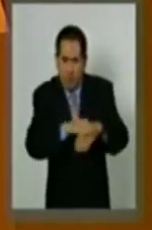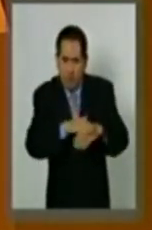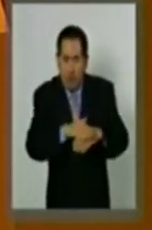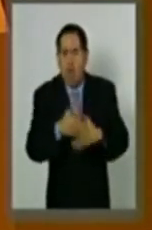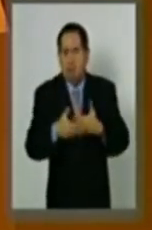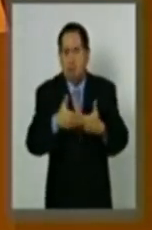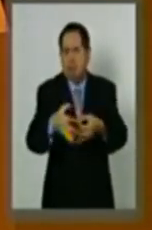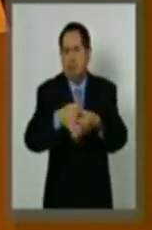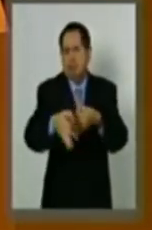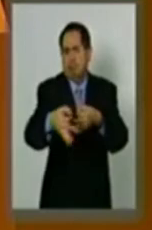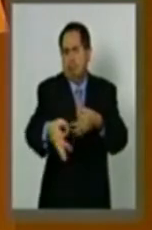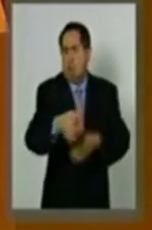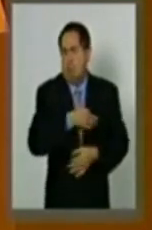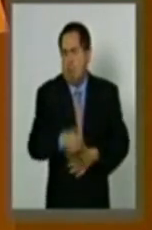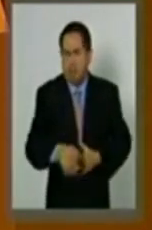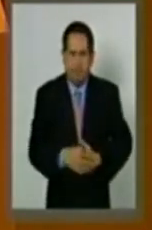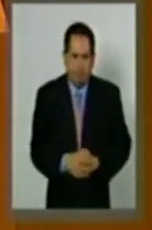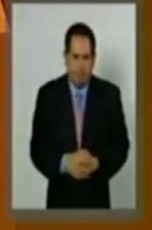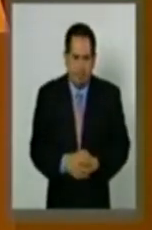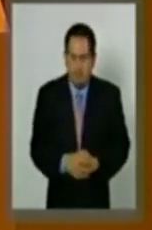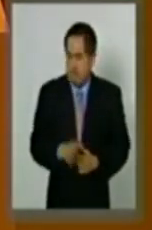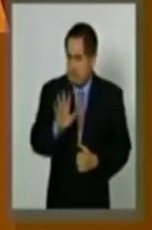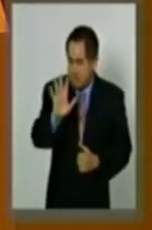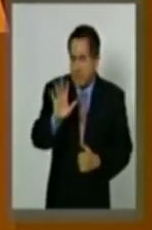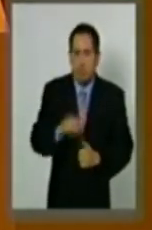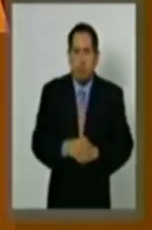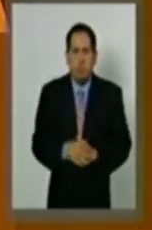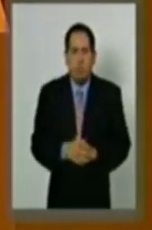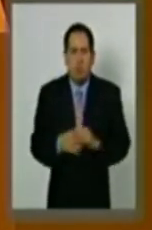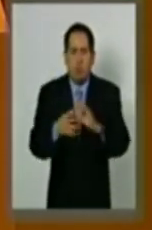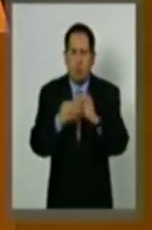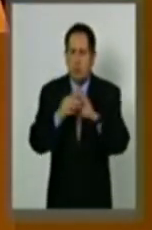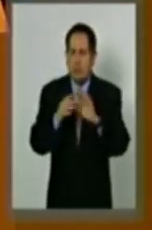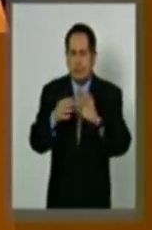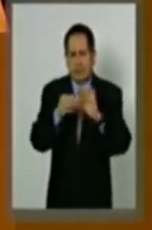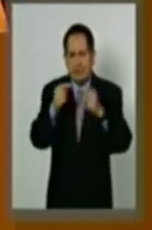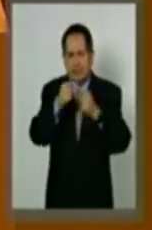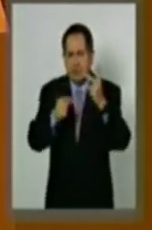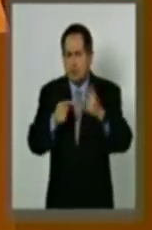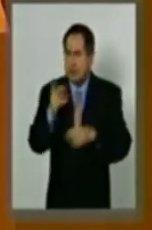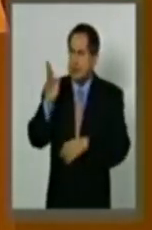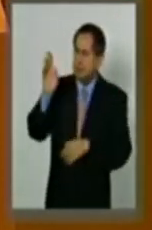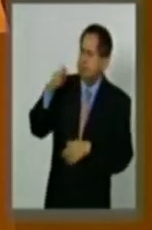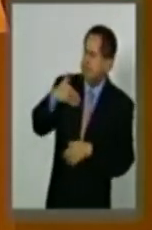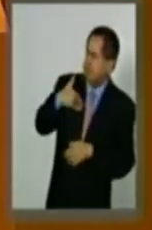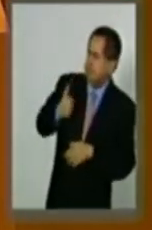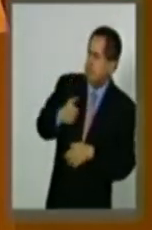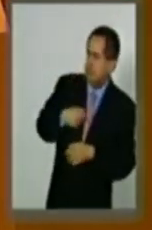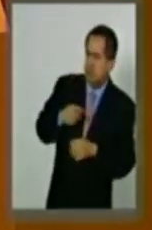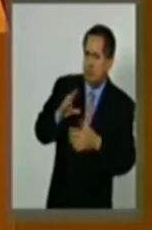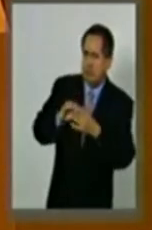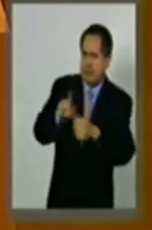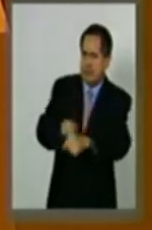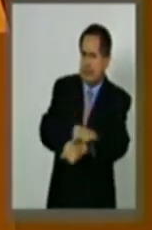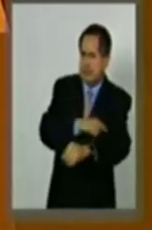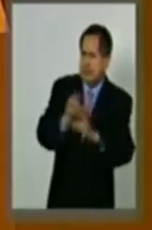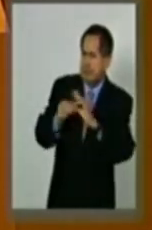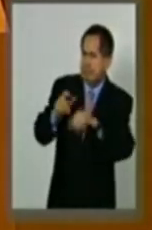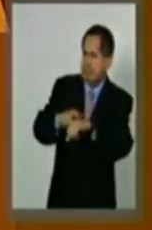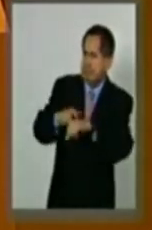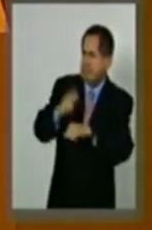los estados. Pero quiero ir un poquito más allá y le pido una comprensión, porque me voy a extender un poquito en el tiempo,